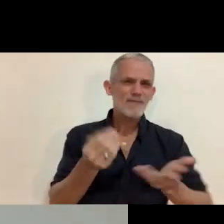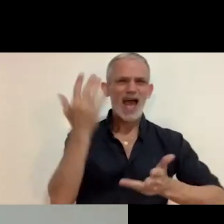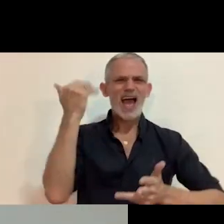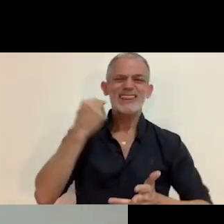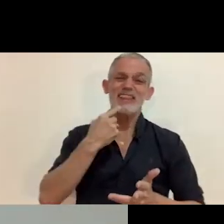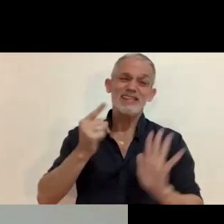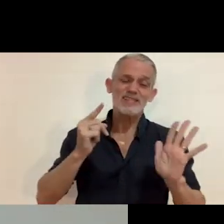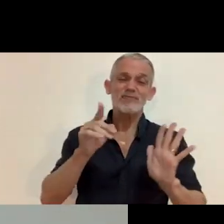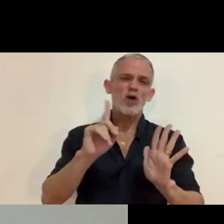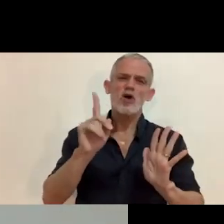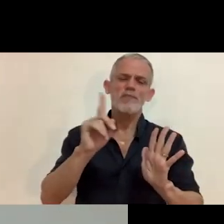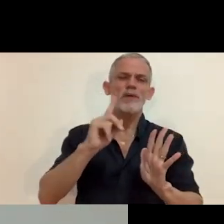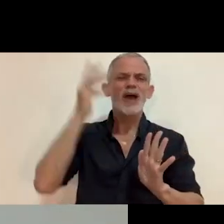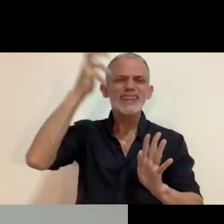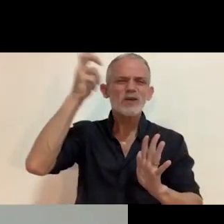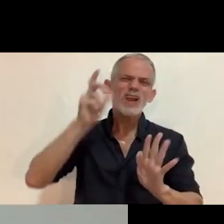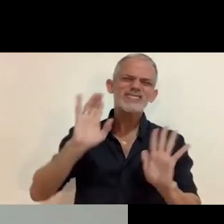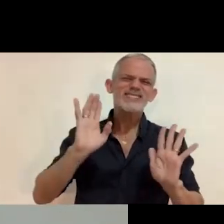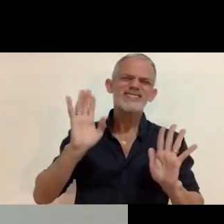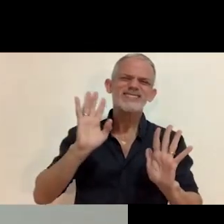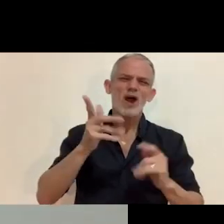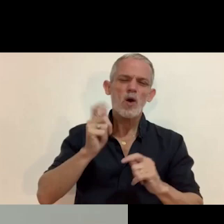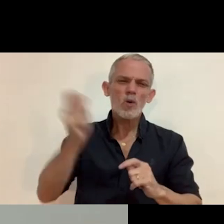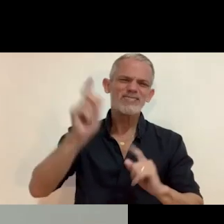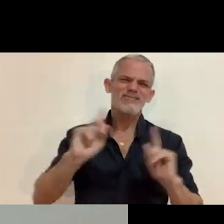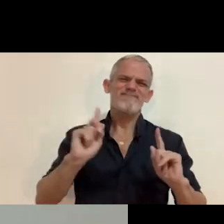no llevar a tribunales y no